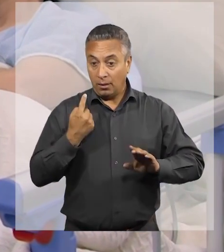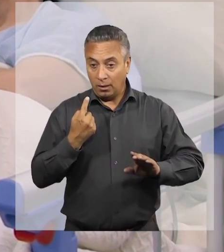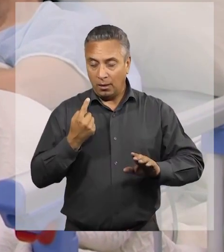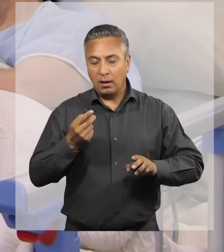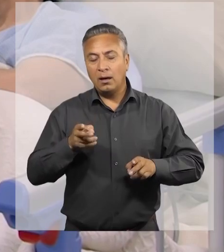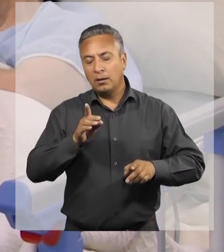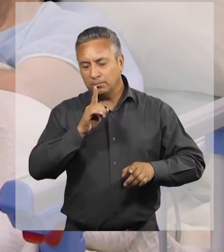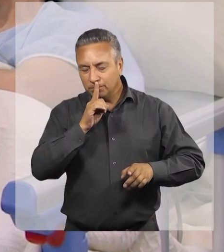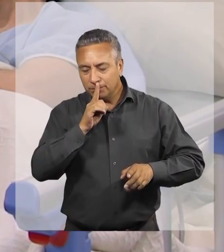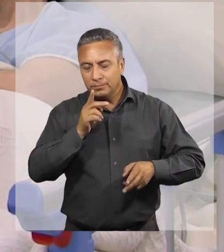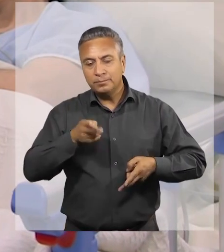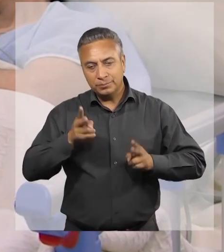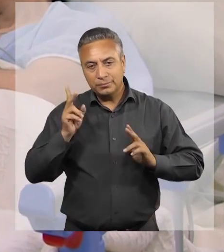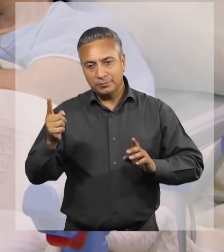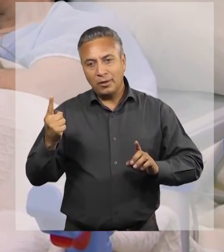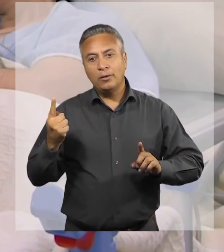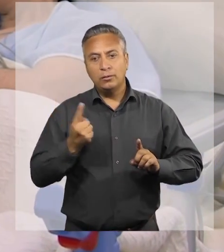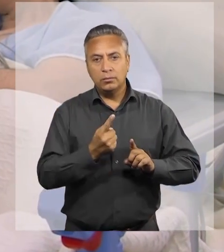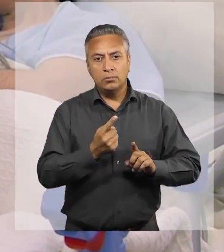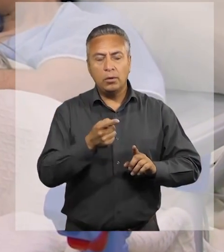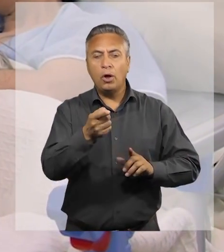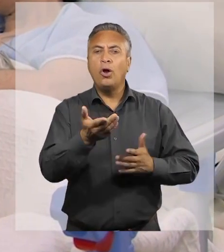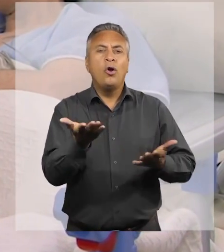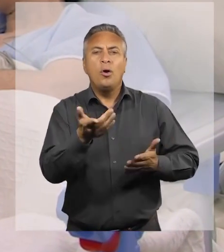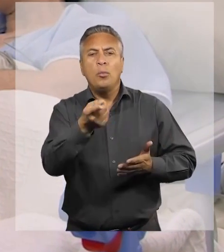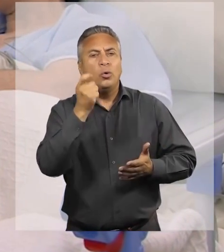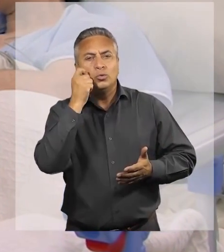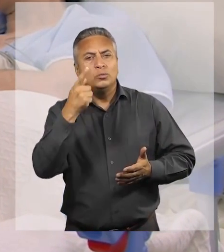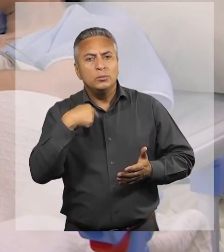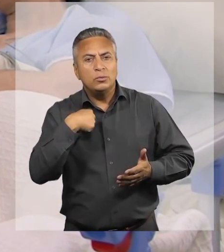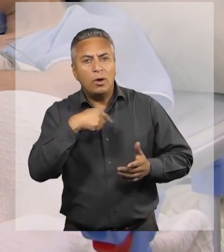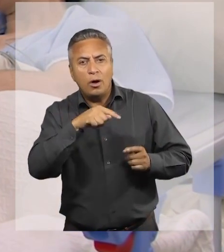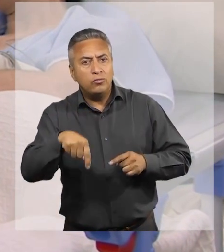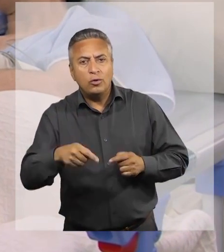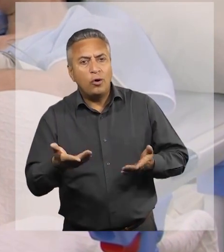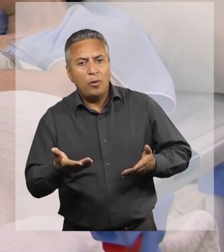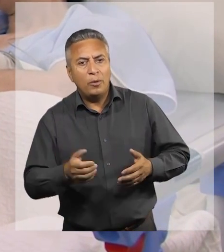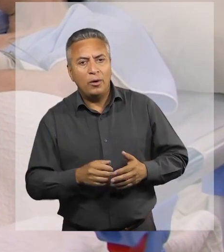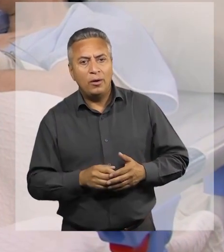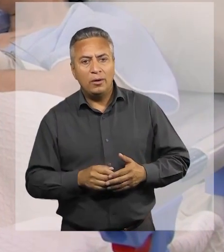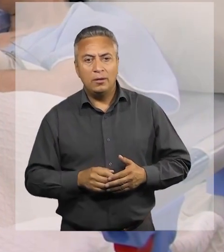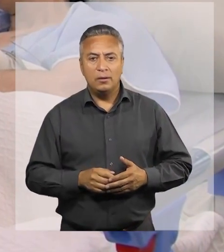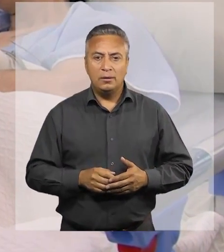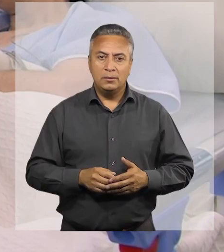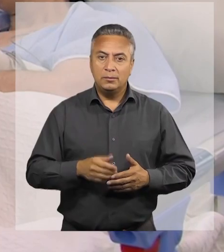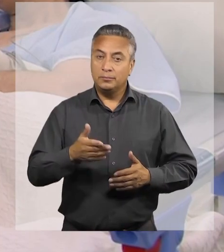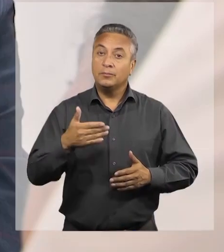Hicieron una excepción por ser tu hijo. ¿Y cómo supiste que estaba acá?